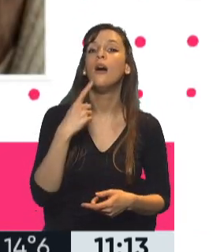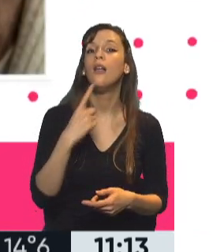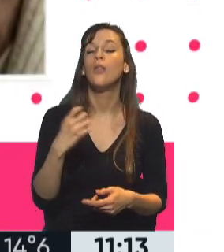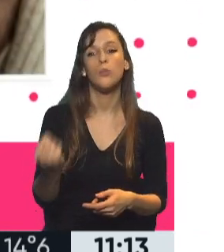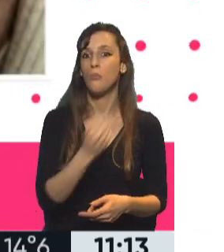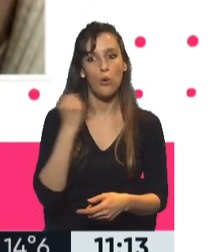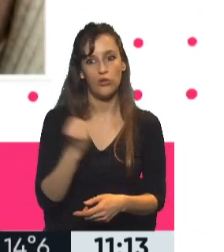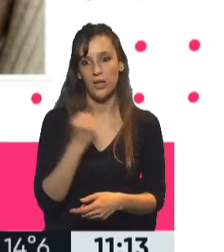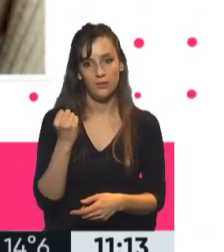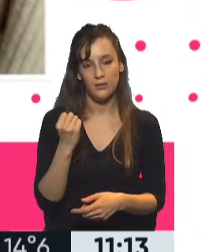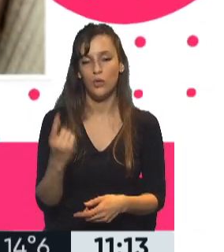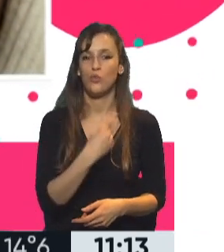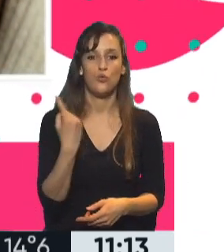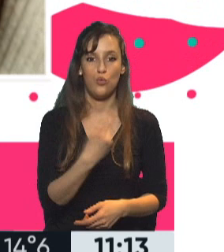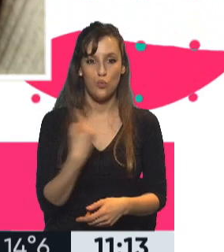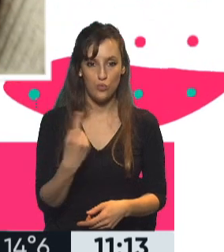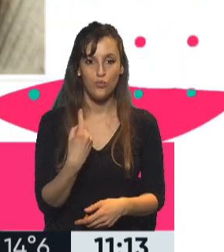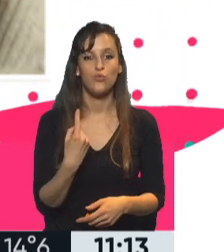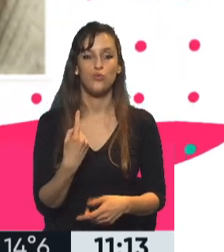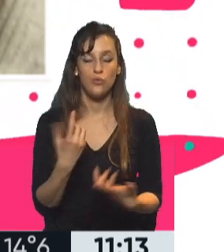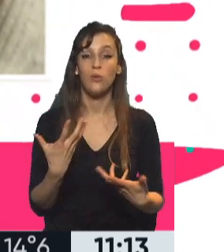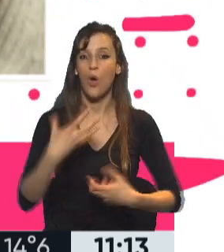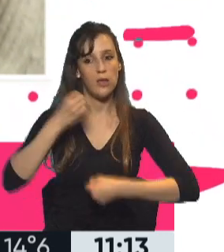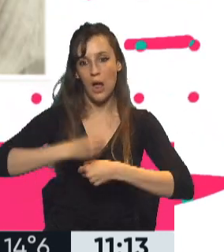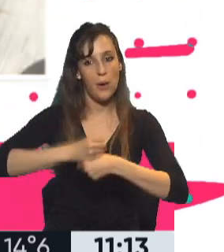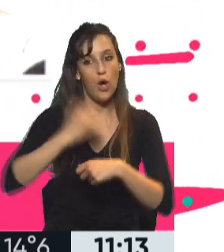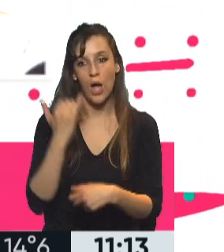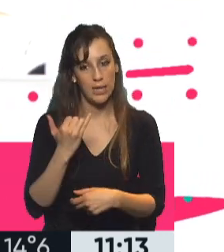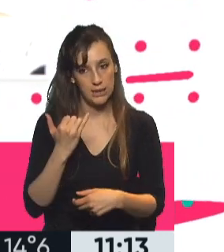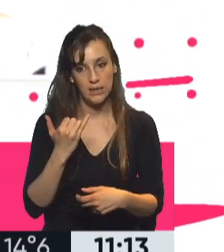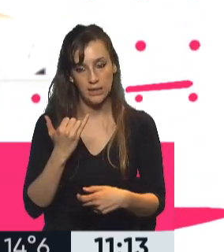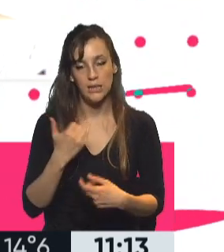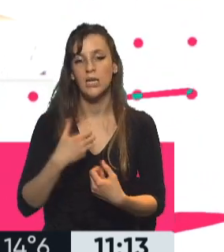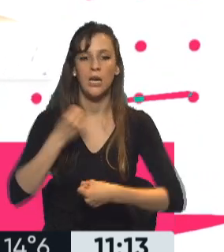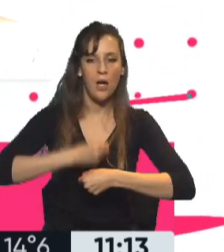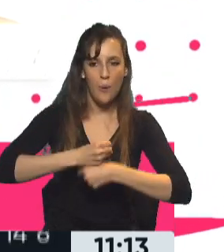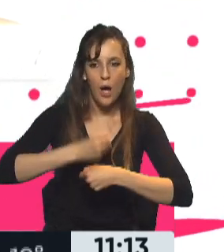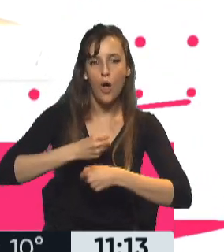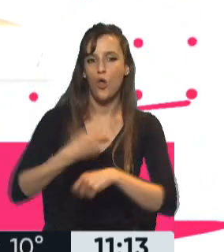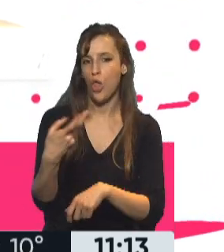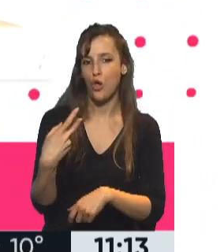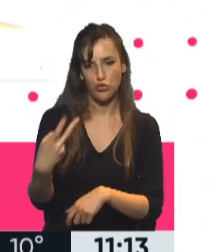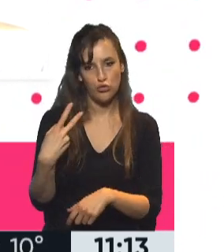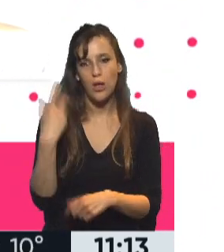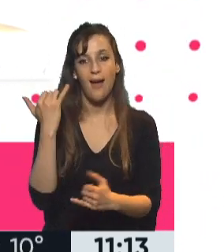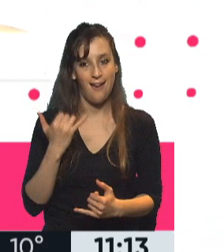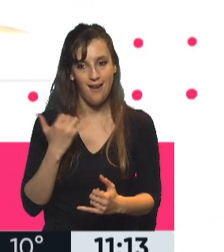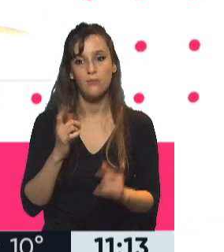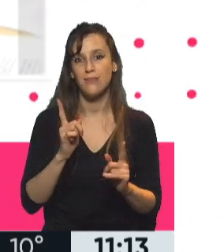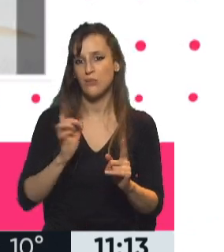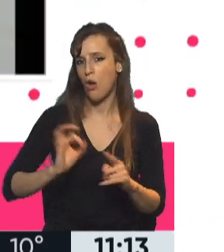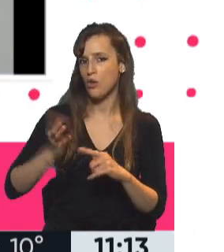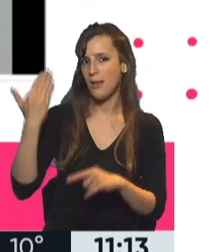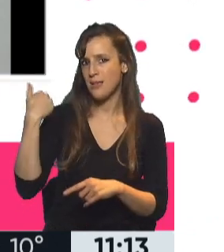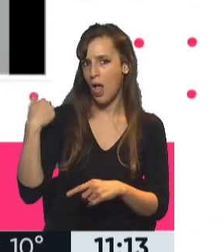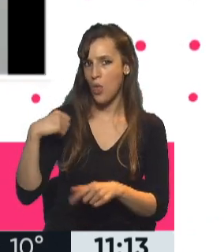para nosotros mantener la actividad, es decir, estar en actividad. Tanto Arturo como yo estuvimos en actividad durante todo este año y seguimos